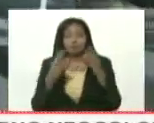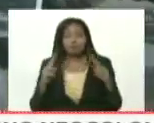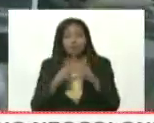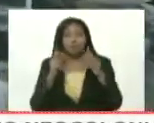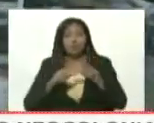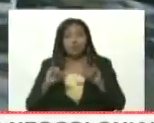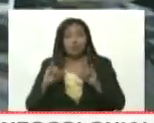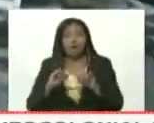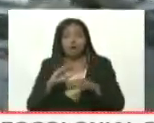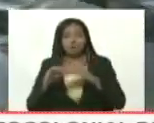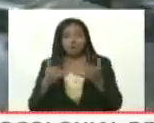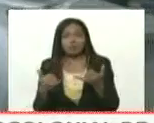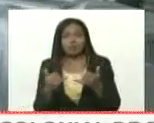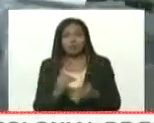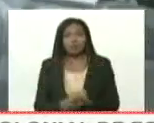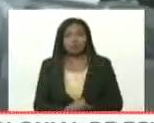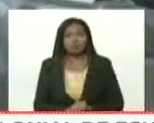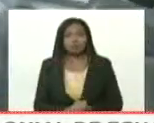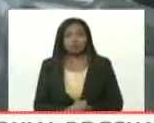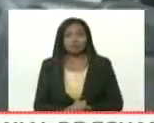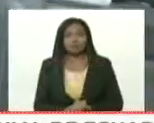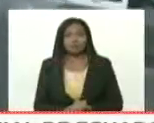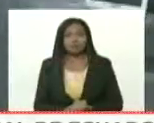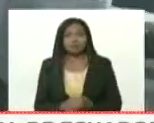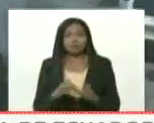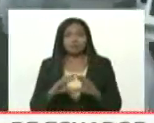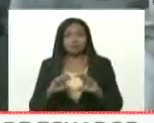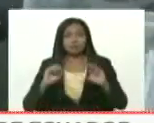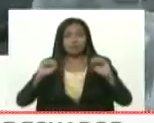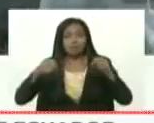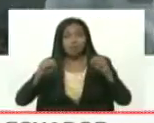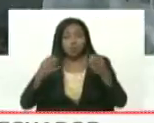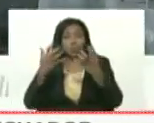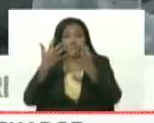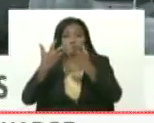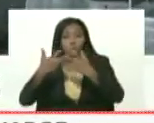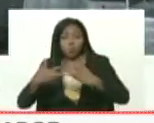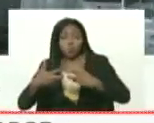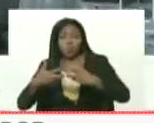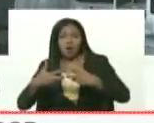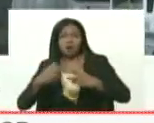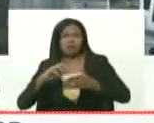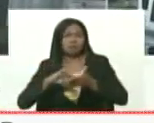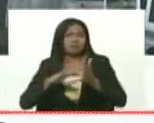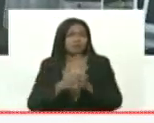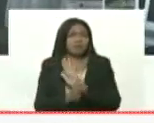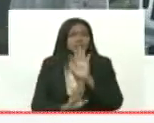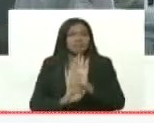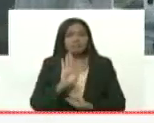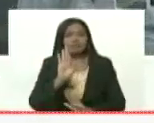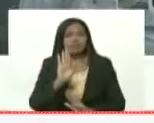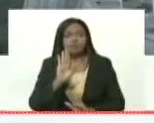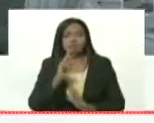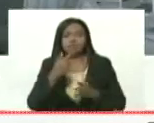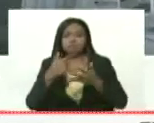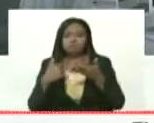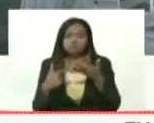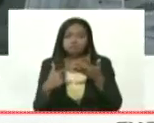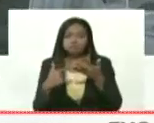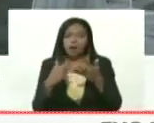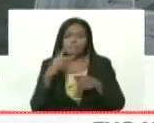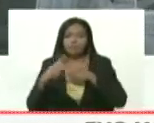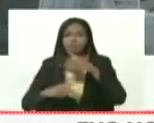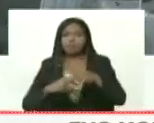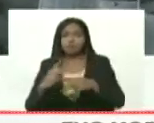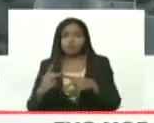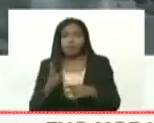Nos encontramos en este momento en el set del motor industrial, en donde tenemos el desarrollo de formulaciones para productos